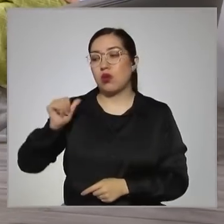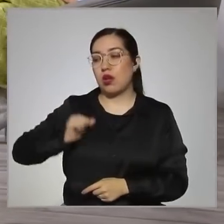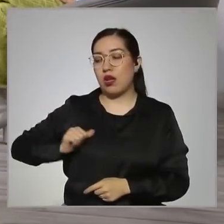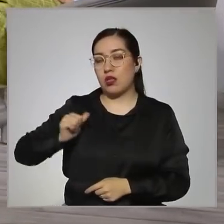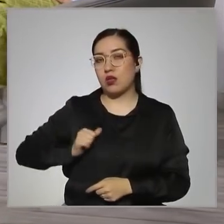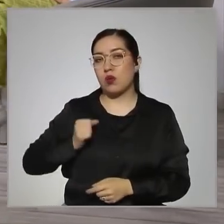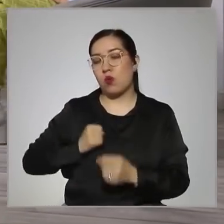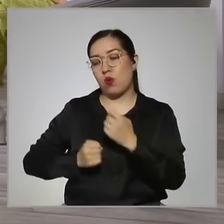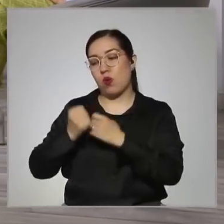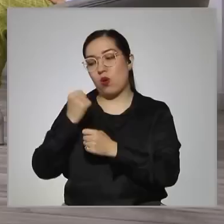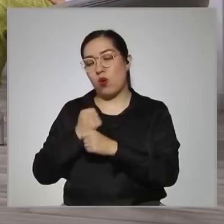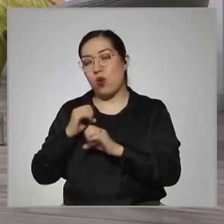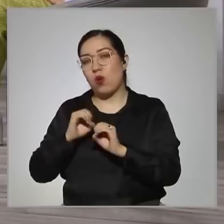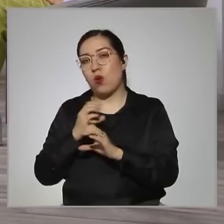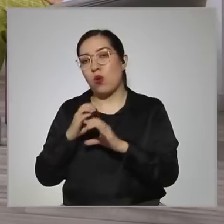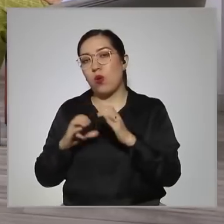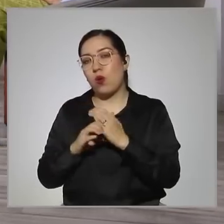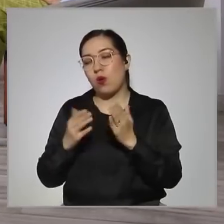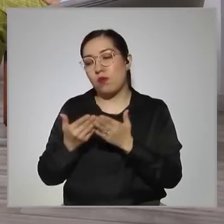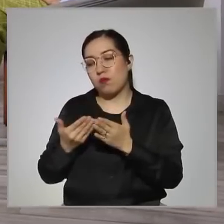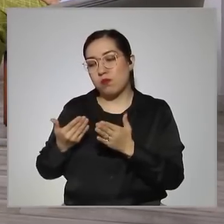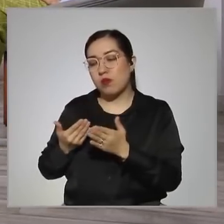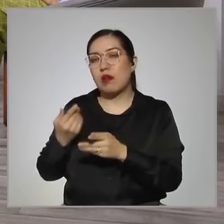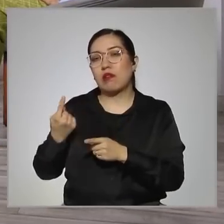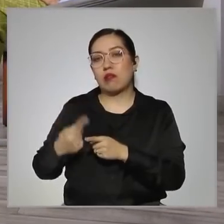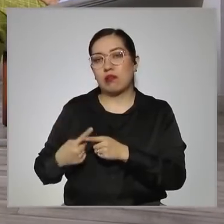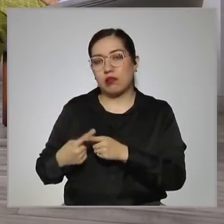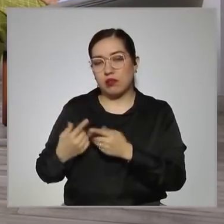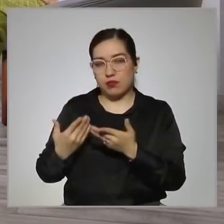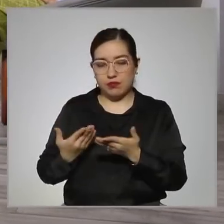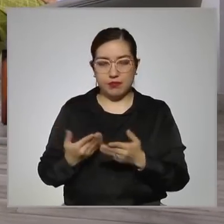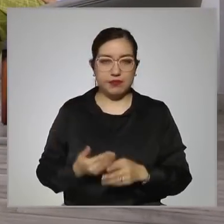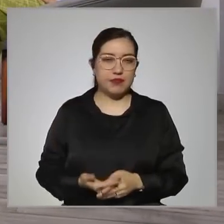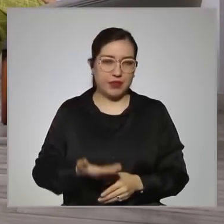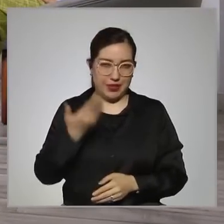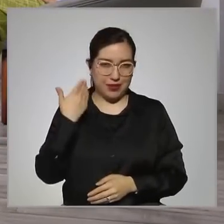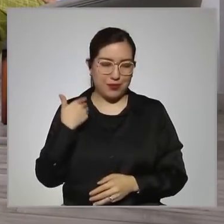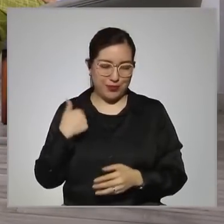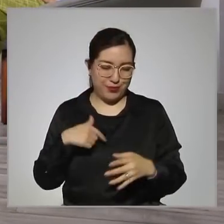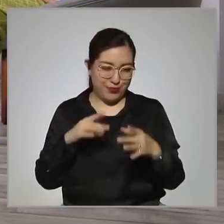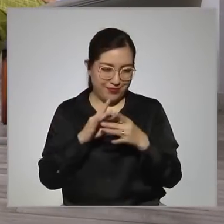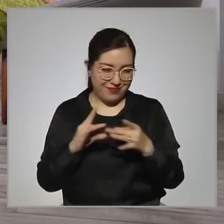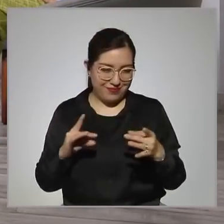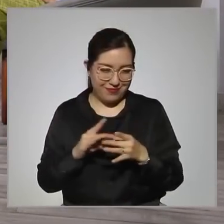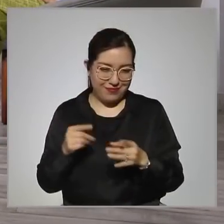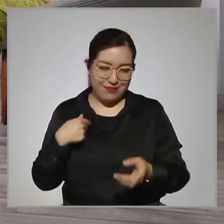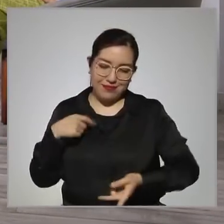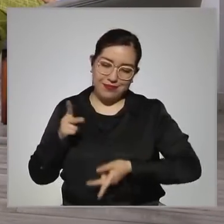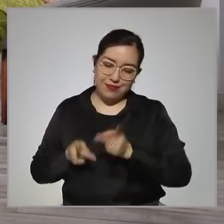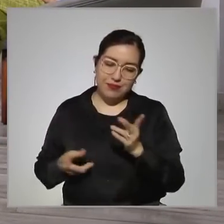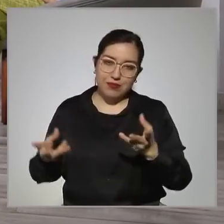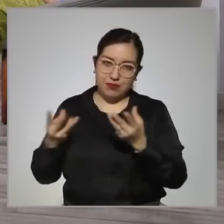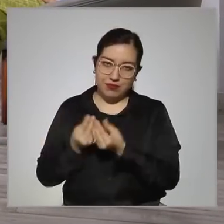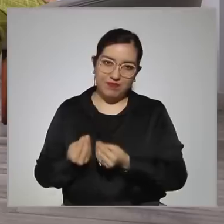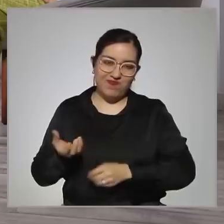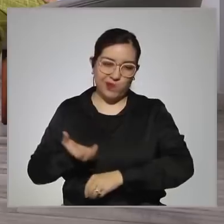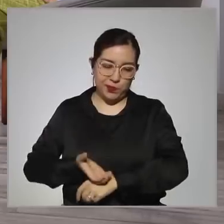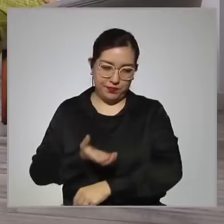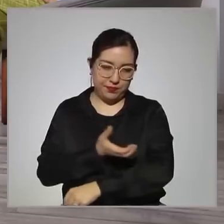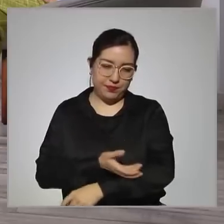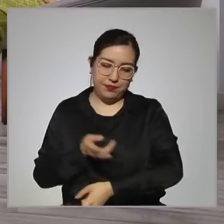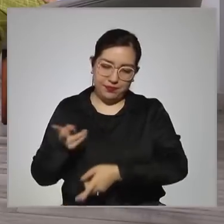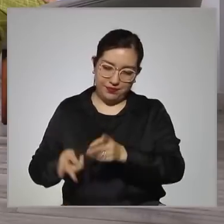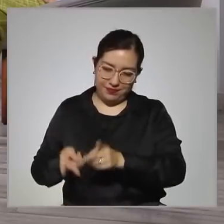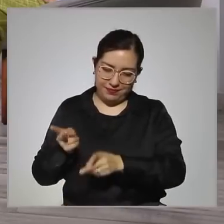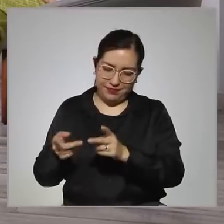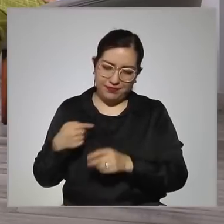¿O qué cosas se quedaron en el año viejo? Hace poco, como anécdota, ¿no? Estaba platicando con un compañero y le